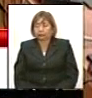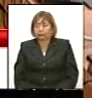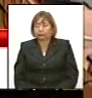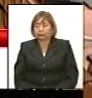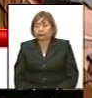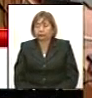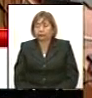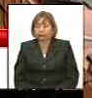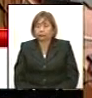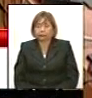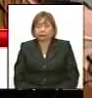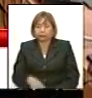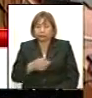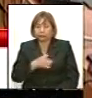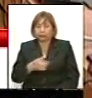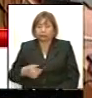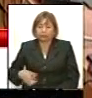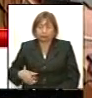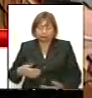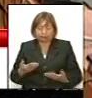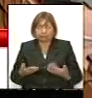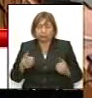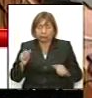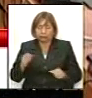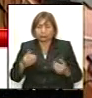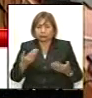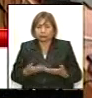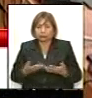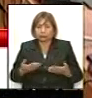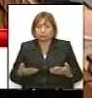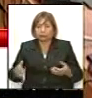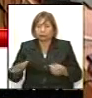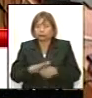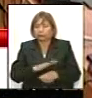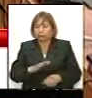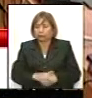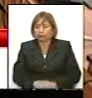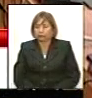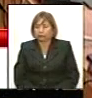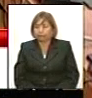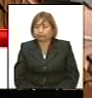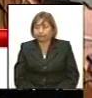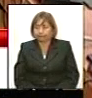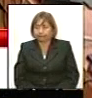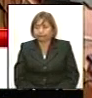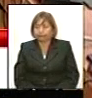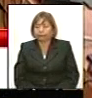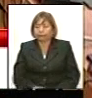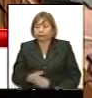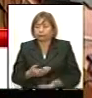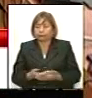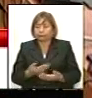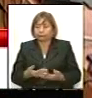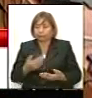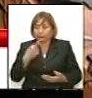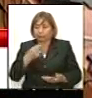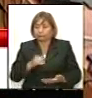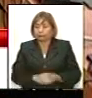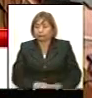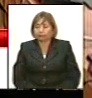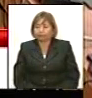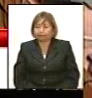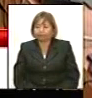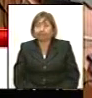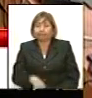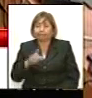Entonces, presidenta, aquí sí hay elementos suficientes que ameritan una investigación. Y el congresista